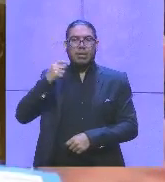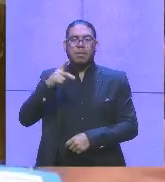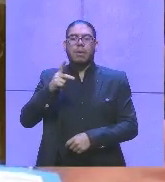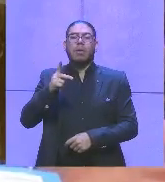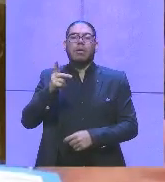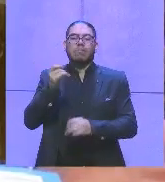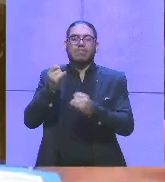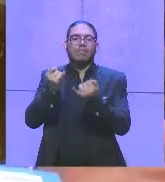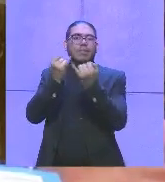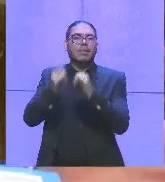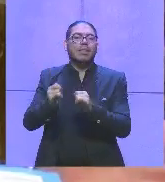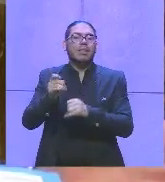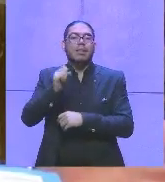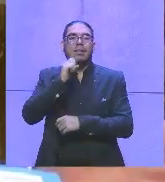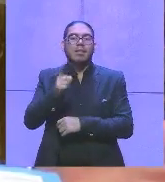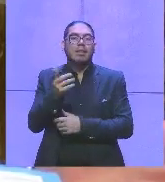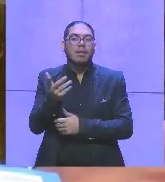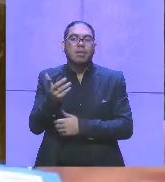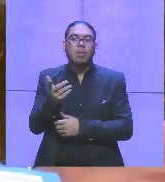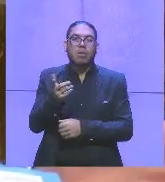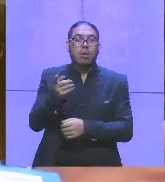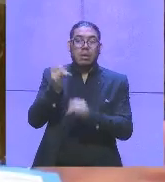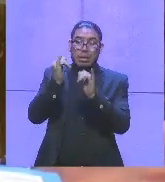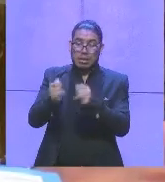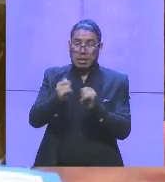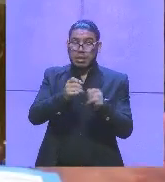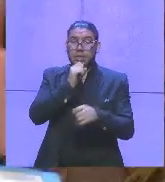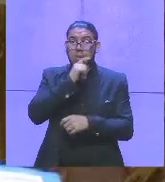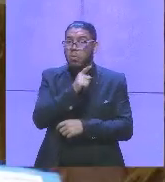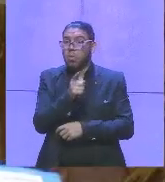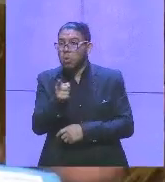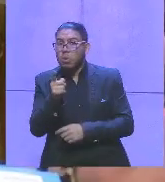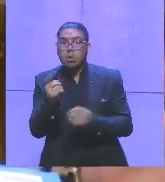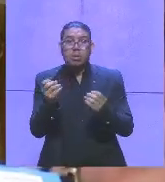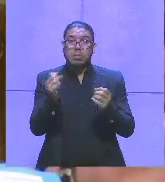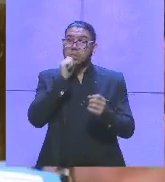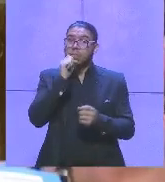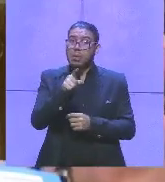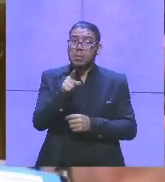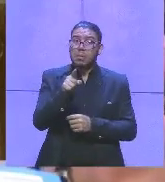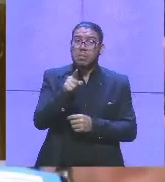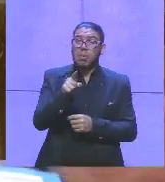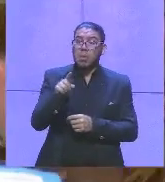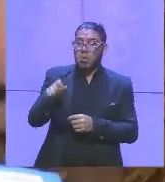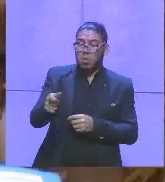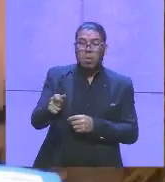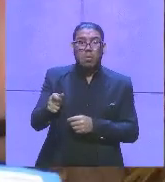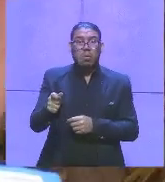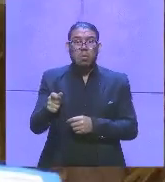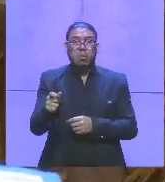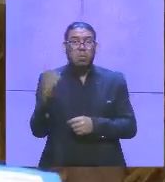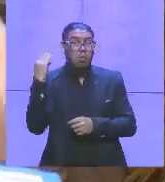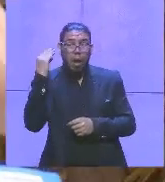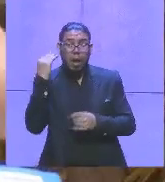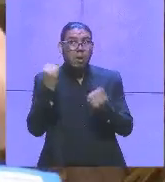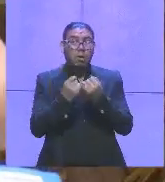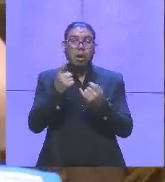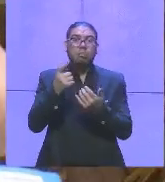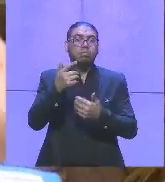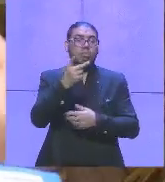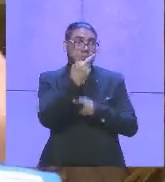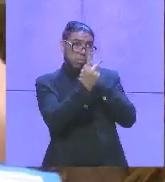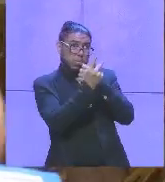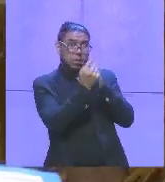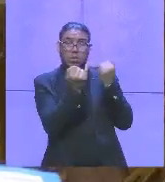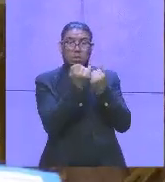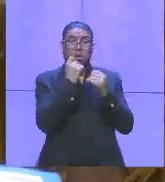no tienen exactamente el mismo acceso a radio y televisión que el resto de los competidores, ¿no? Bueno, voy a